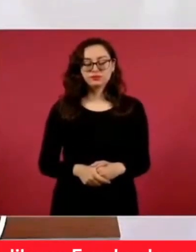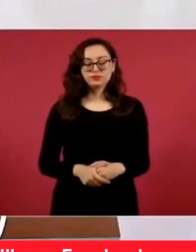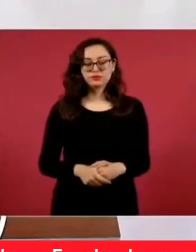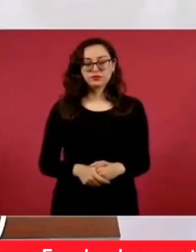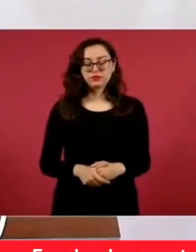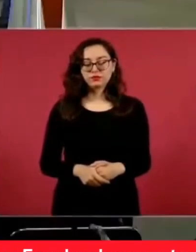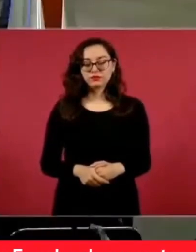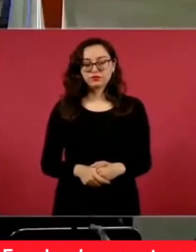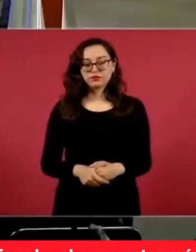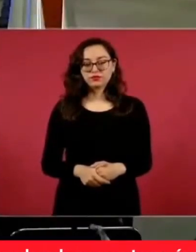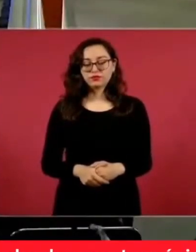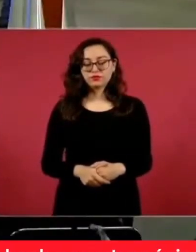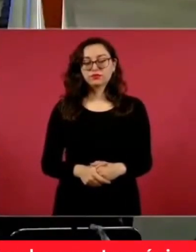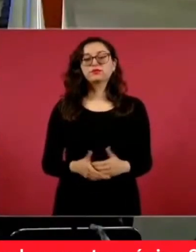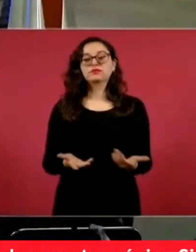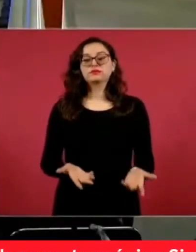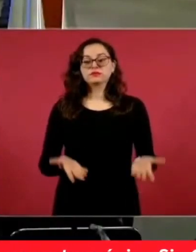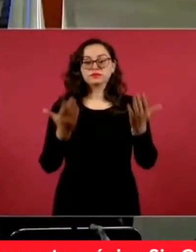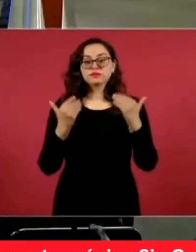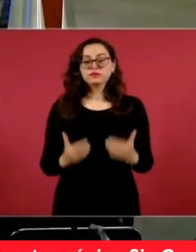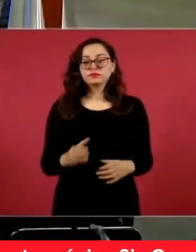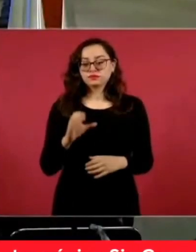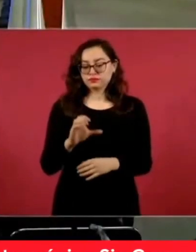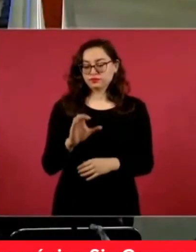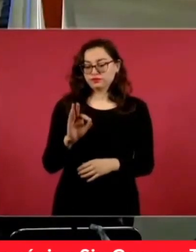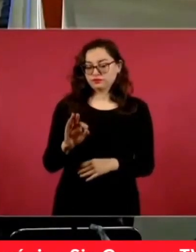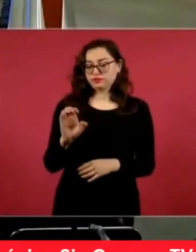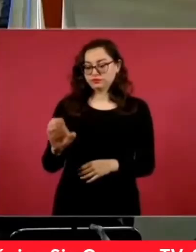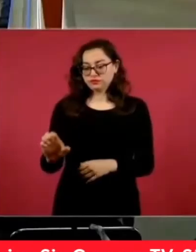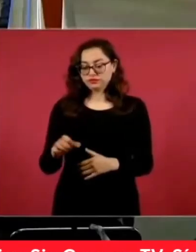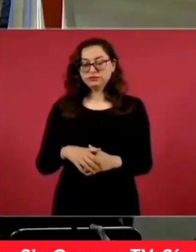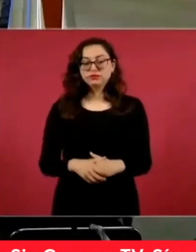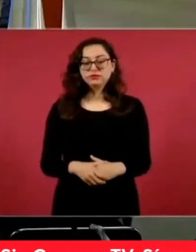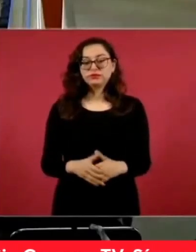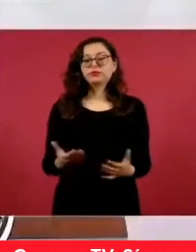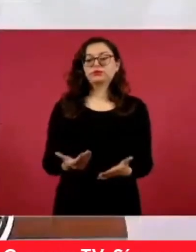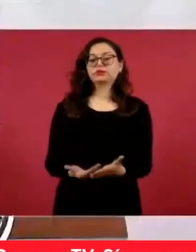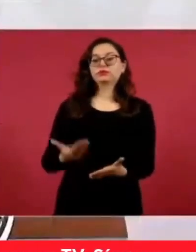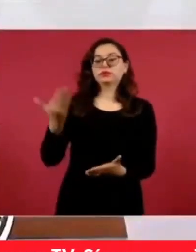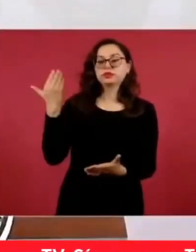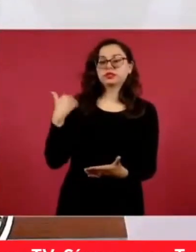Pero a ver, pon Comisión Federal de Electricidad. ¿Cómo estaba la generación?